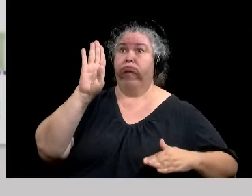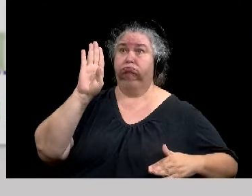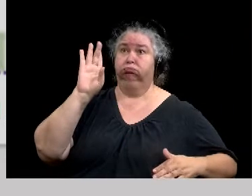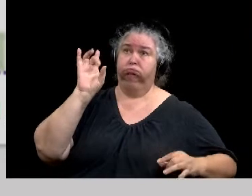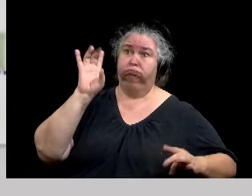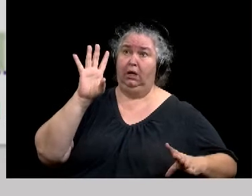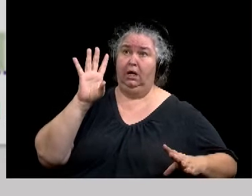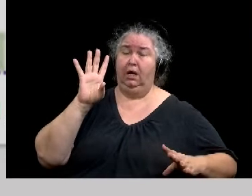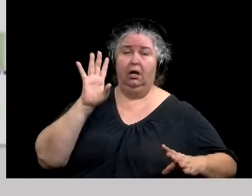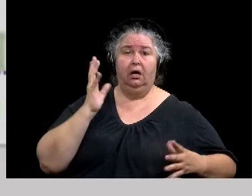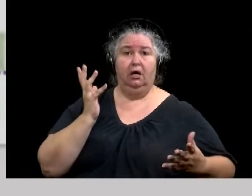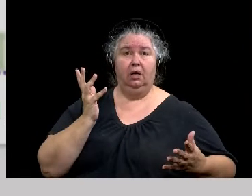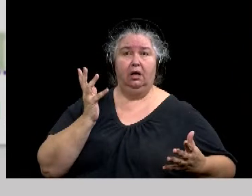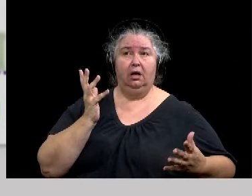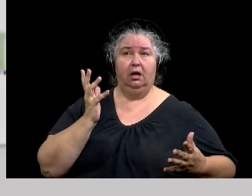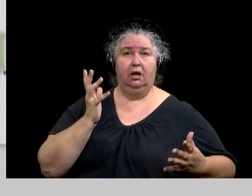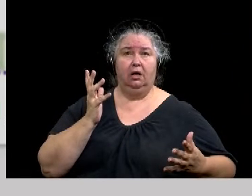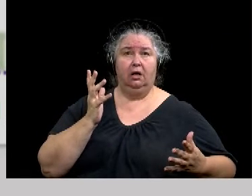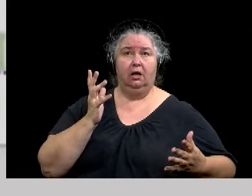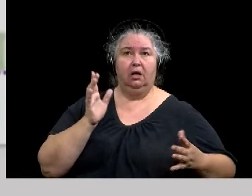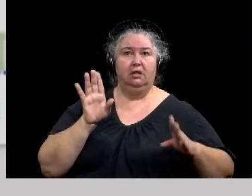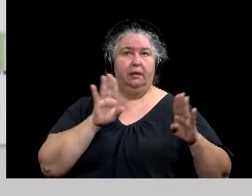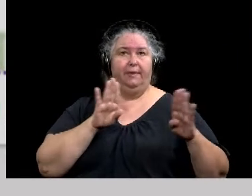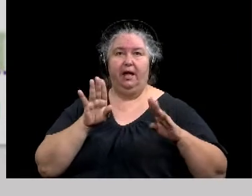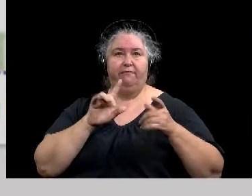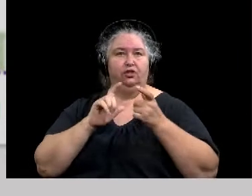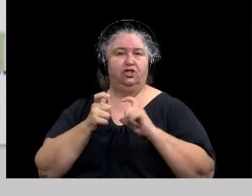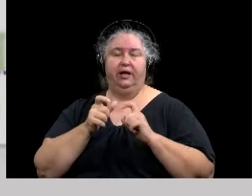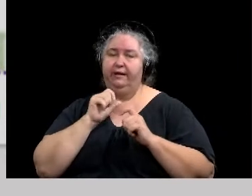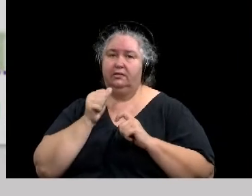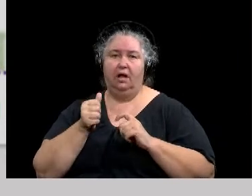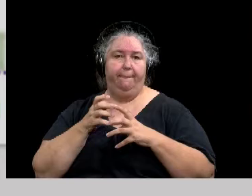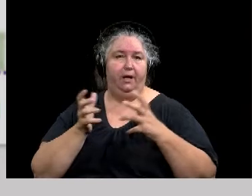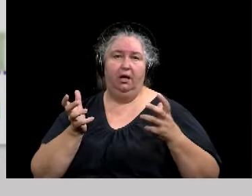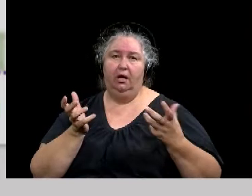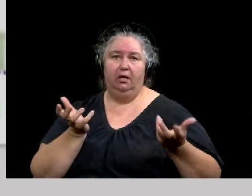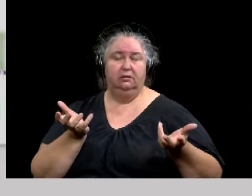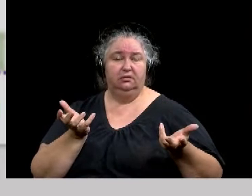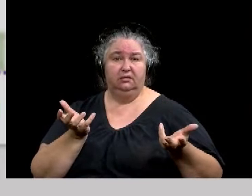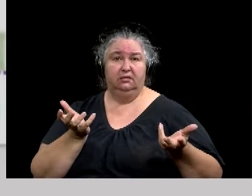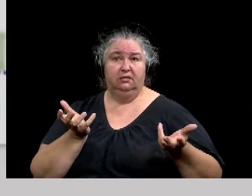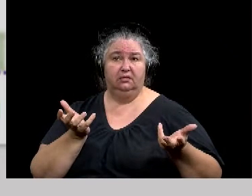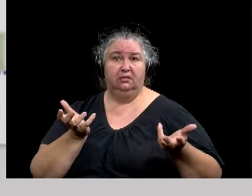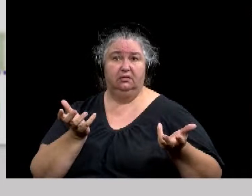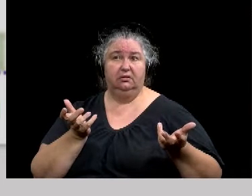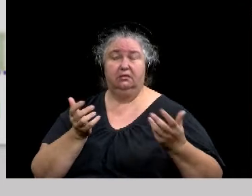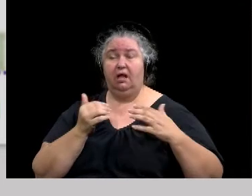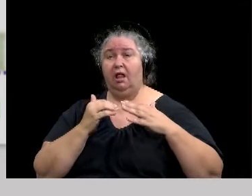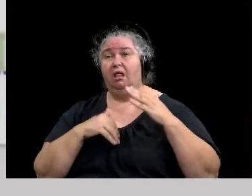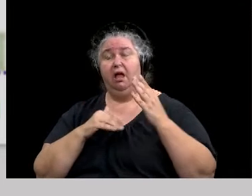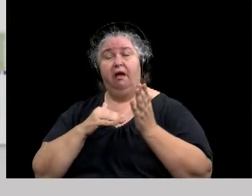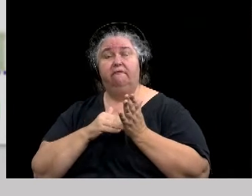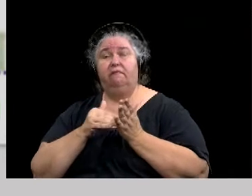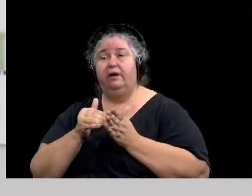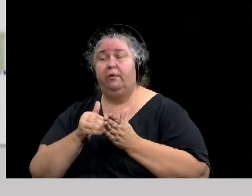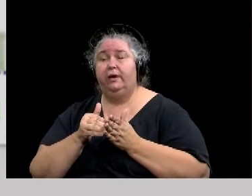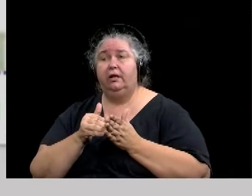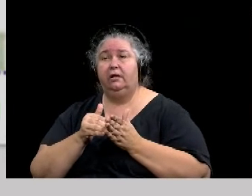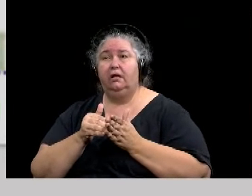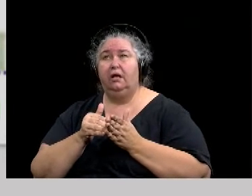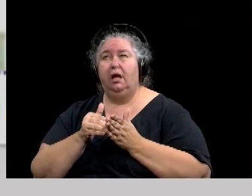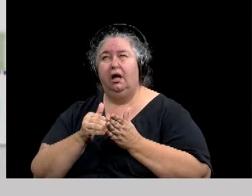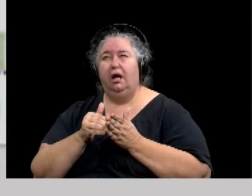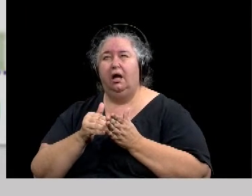esta elevación alta no vimos muchos cambios d de